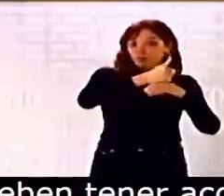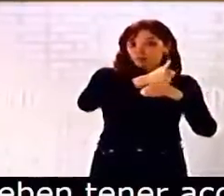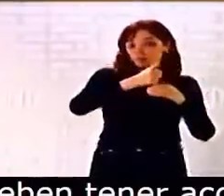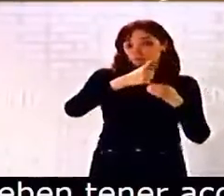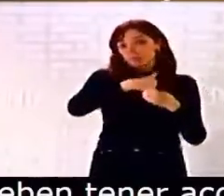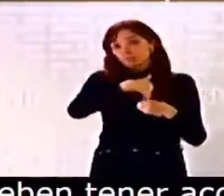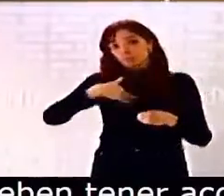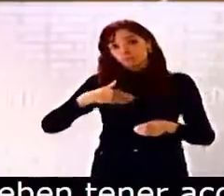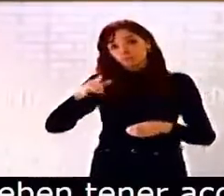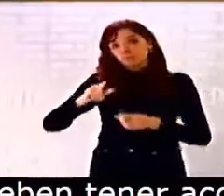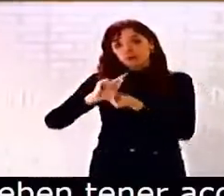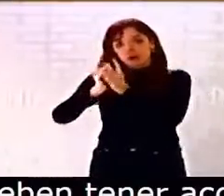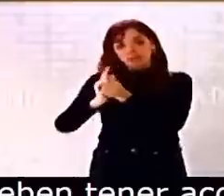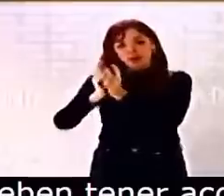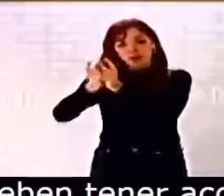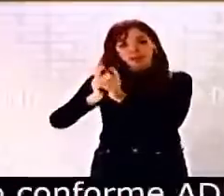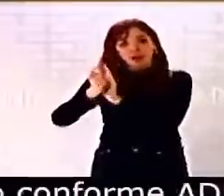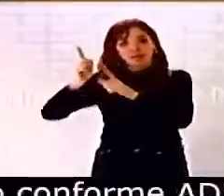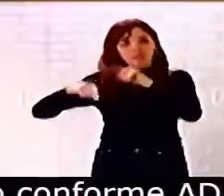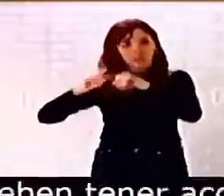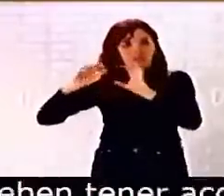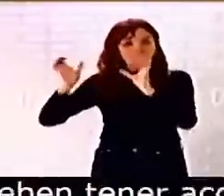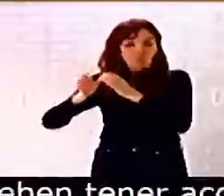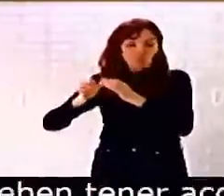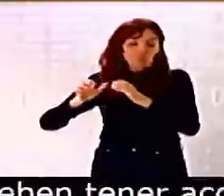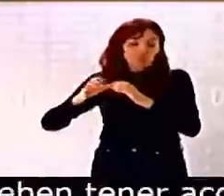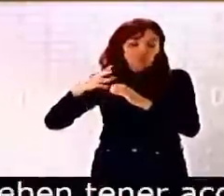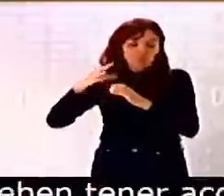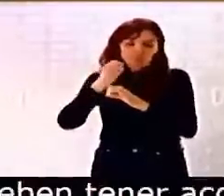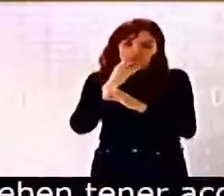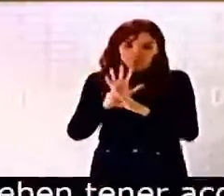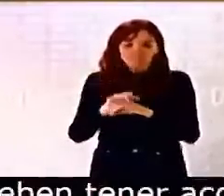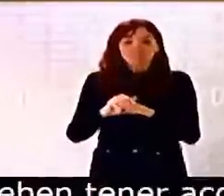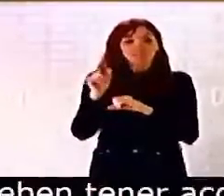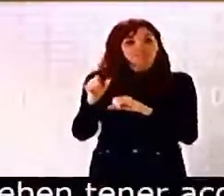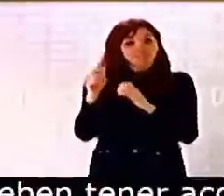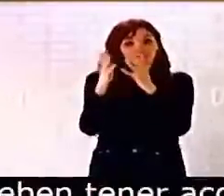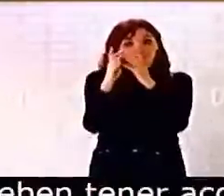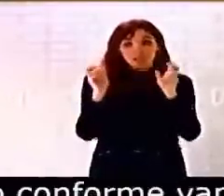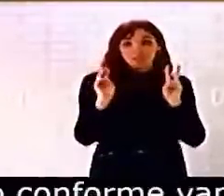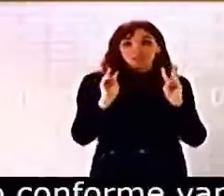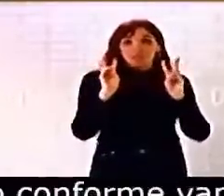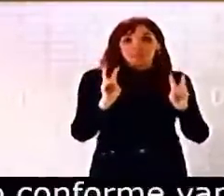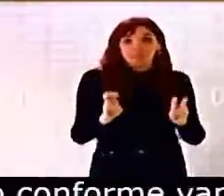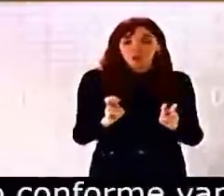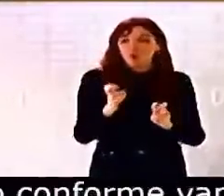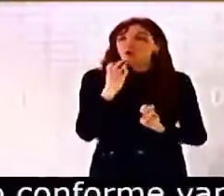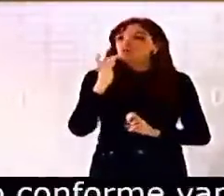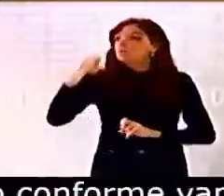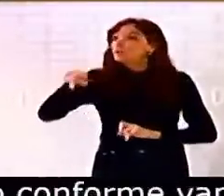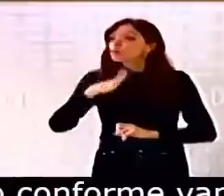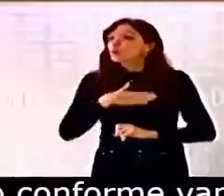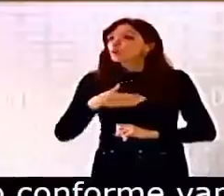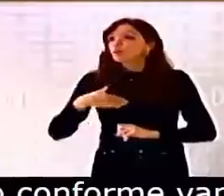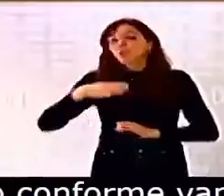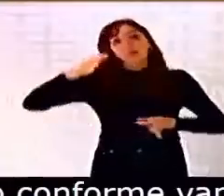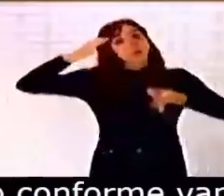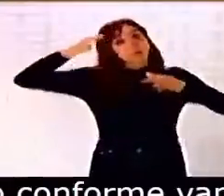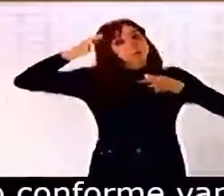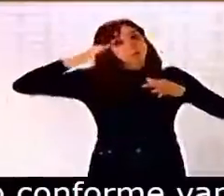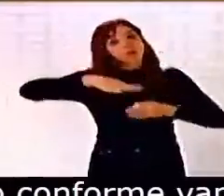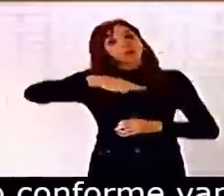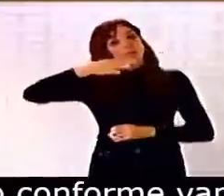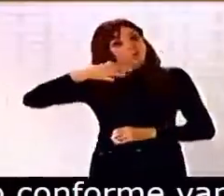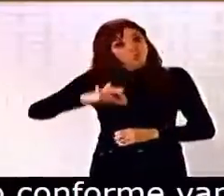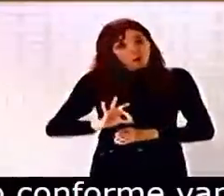reuniones en la ponencia de vacunas. Se dice literalmente al principio, si ustedes quieren coger el rábano por las hojas, lo pueden